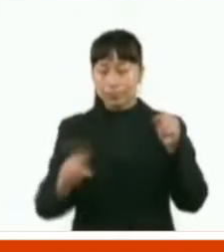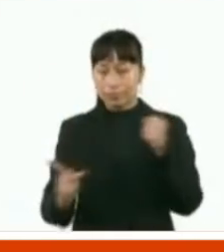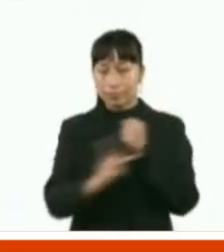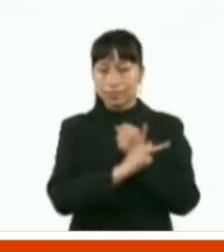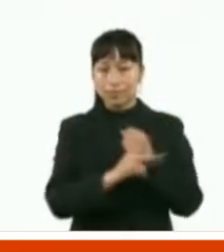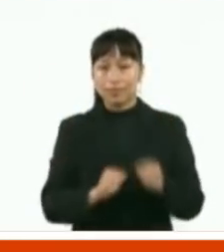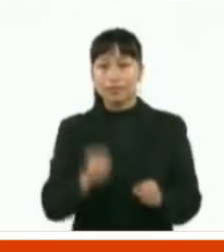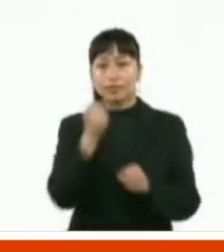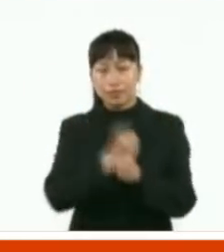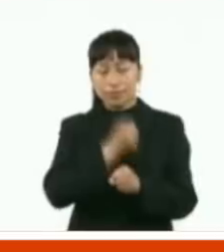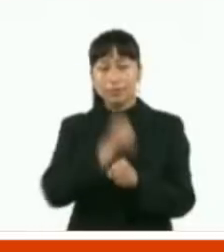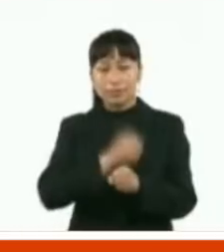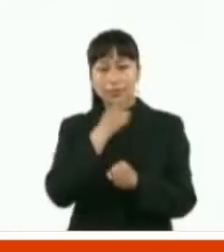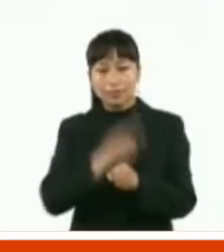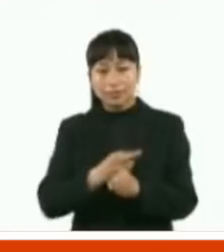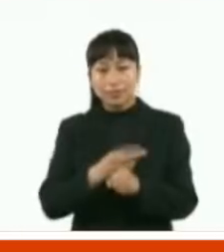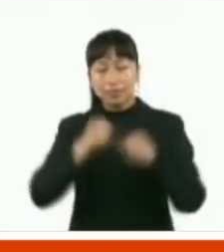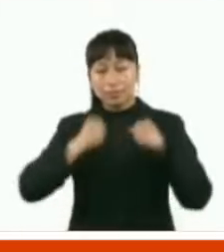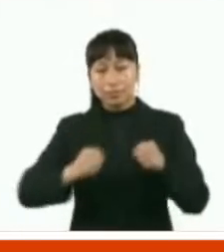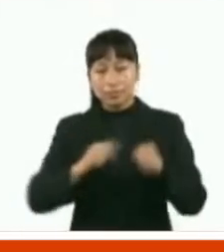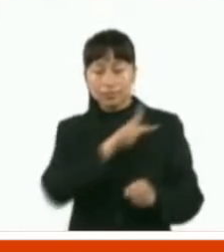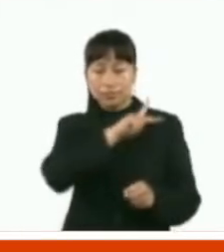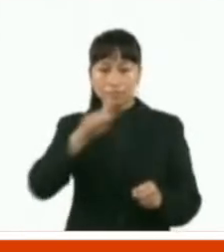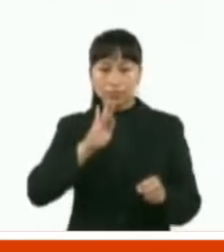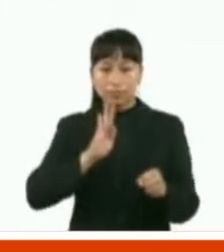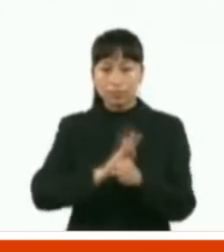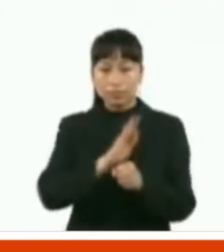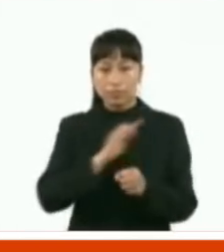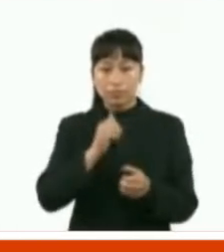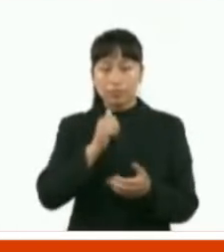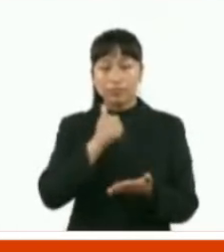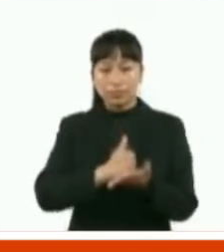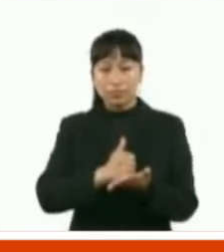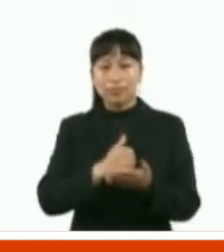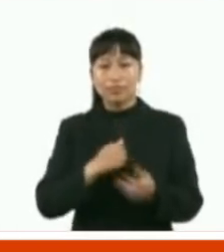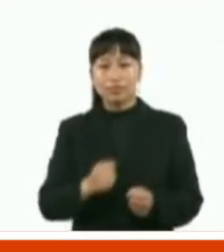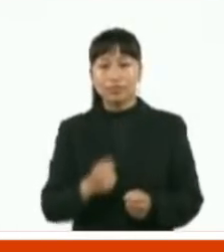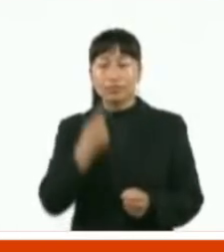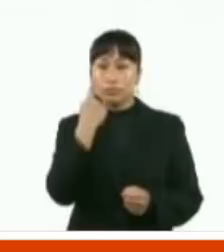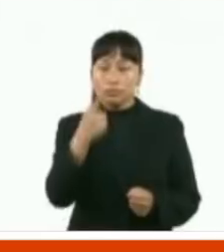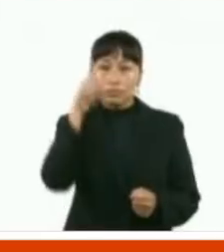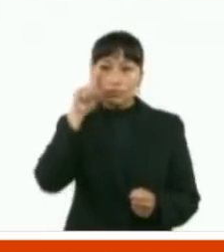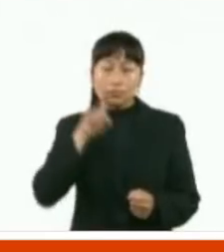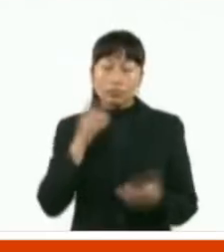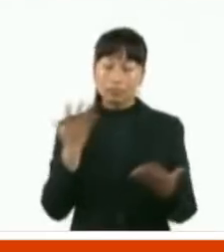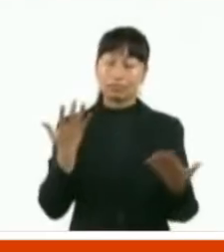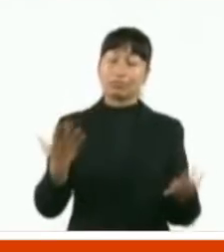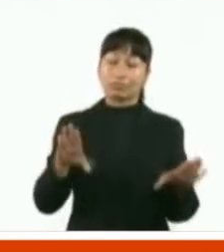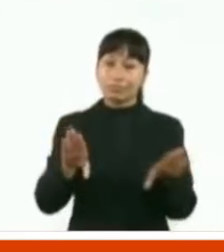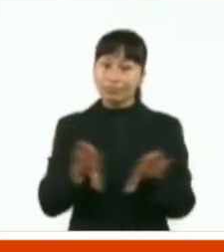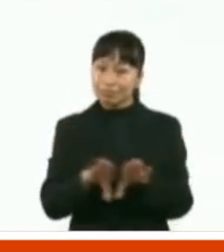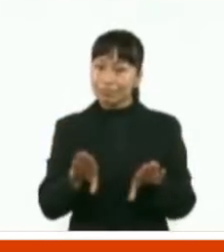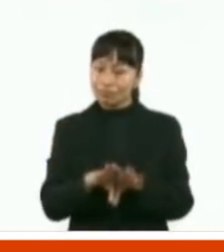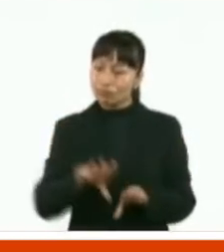la secretaria de Seguridad Pública y Protección Ciudadana fuera una mujer